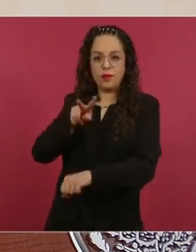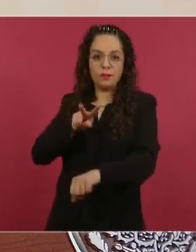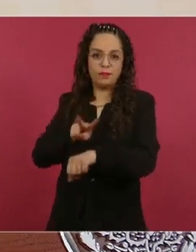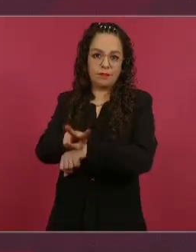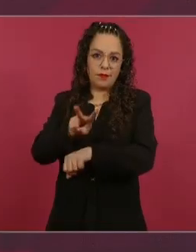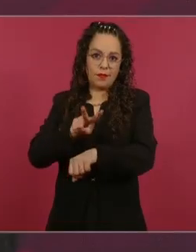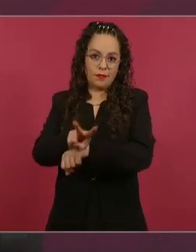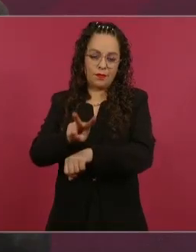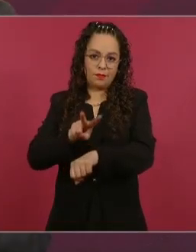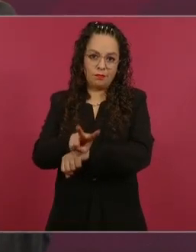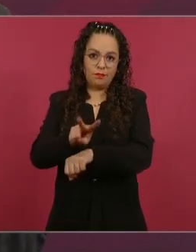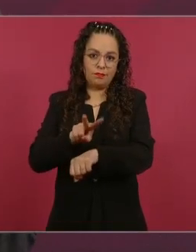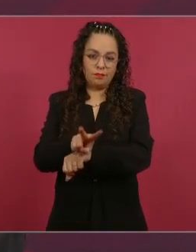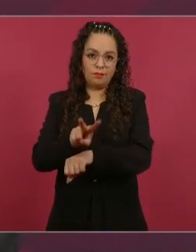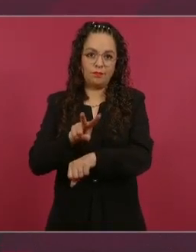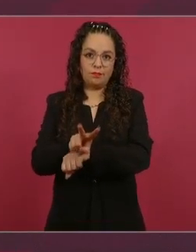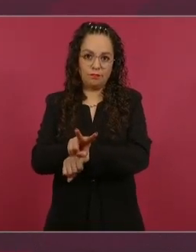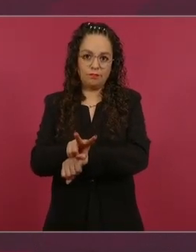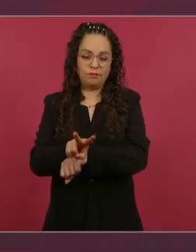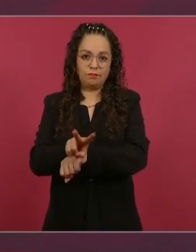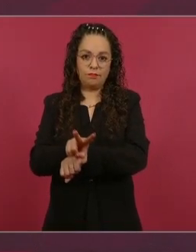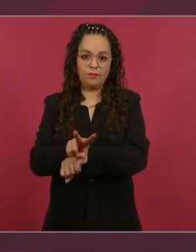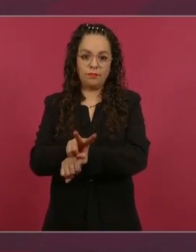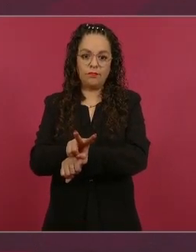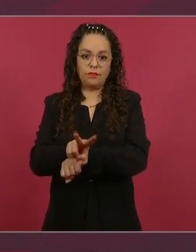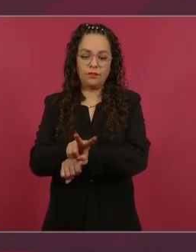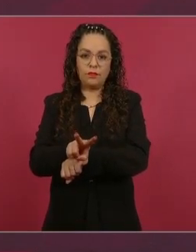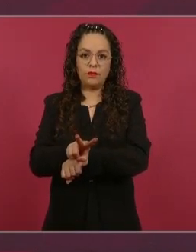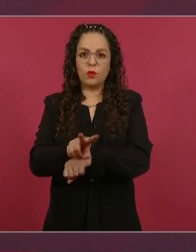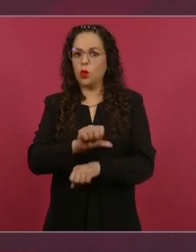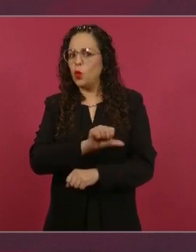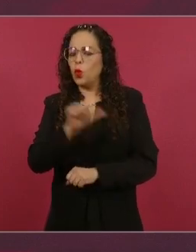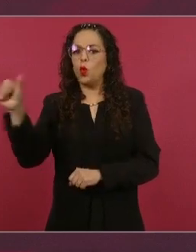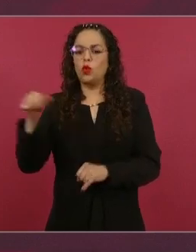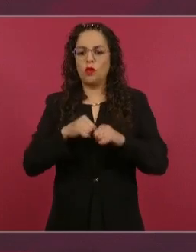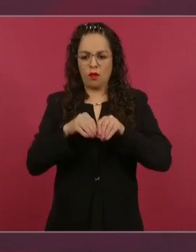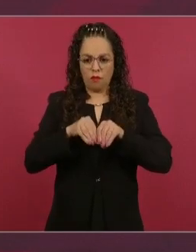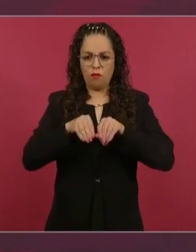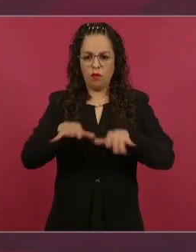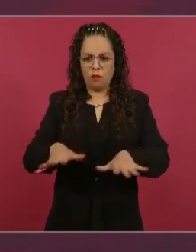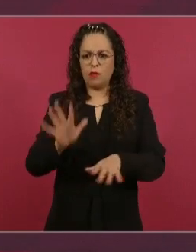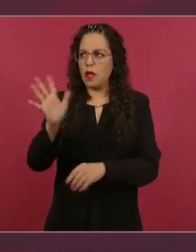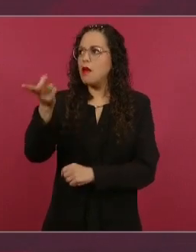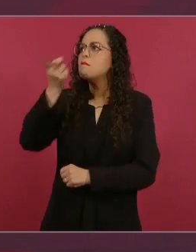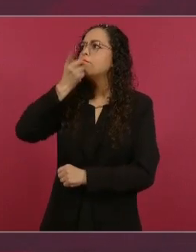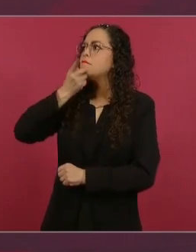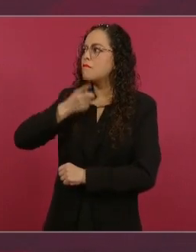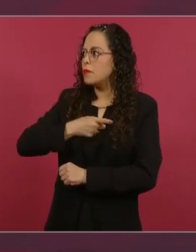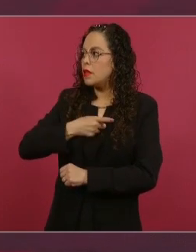y tenemos información de que se están reuniendo